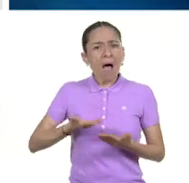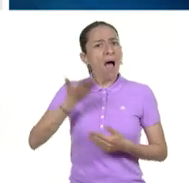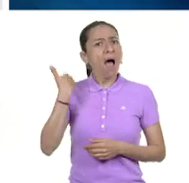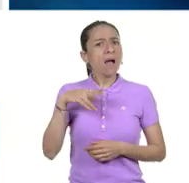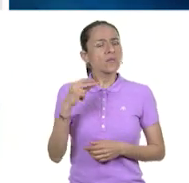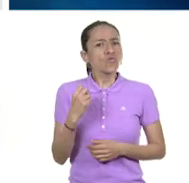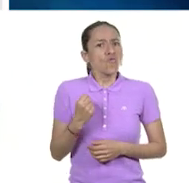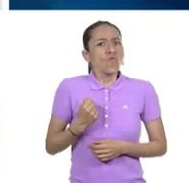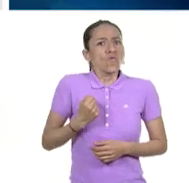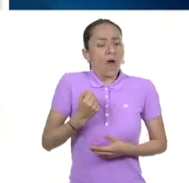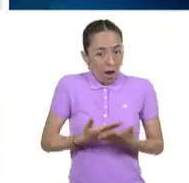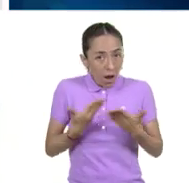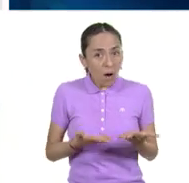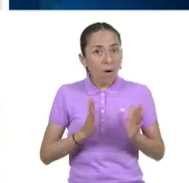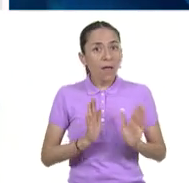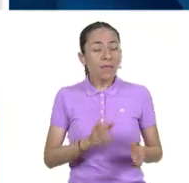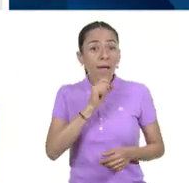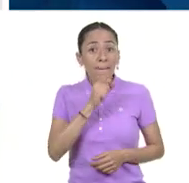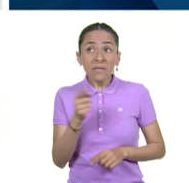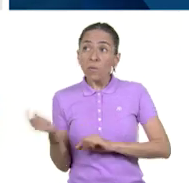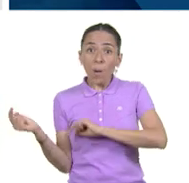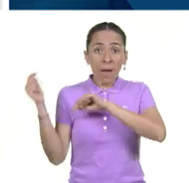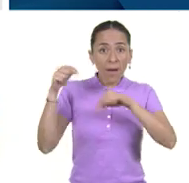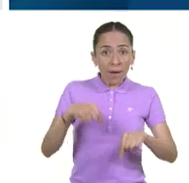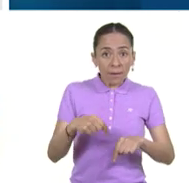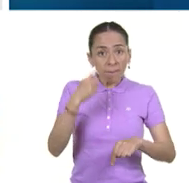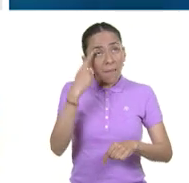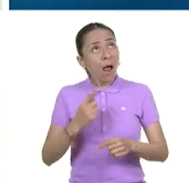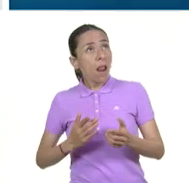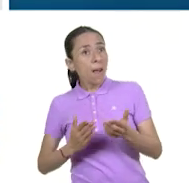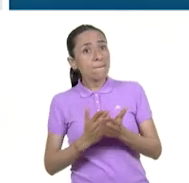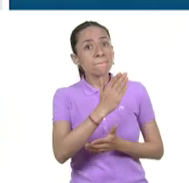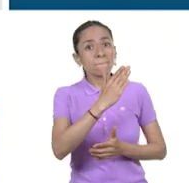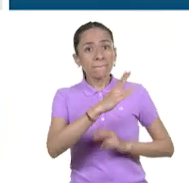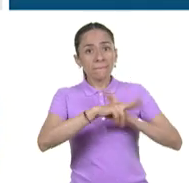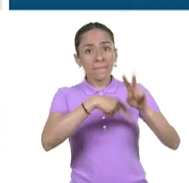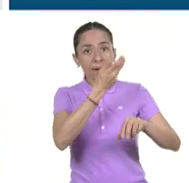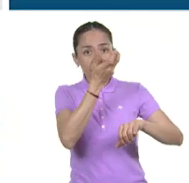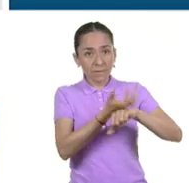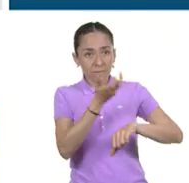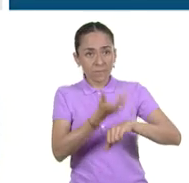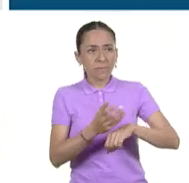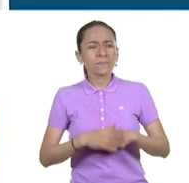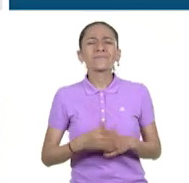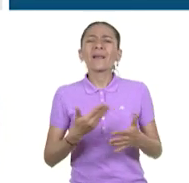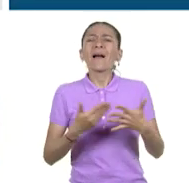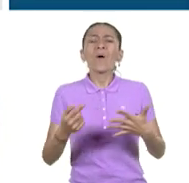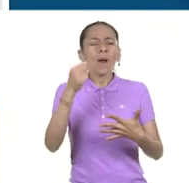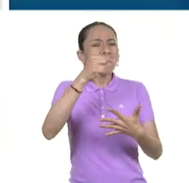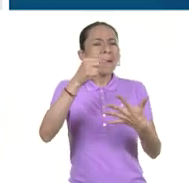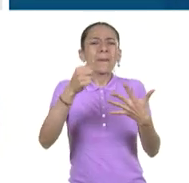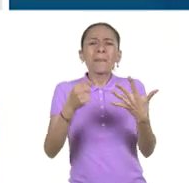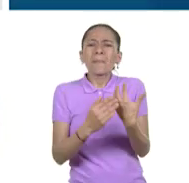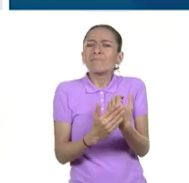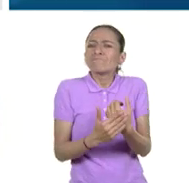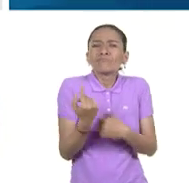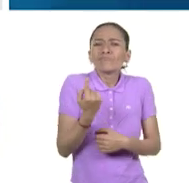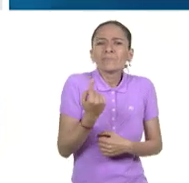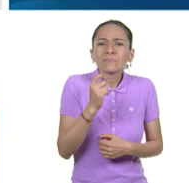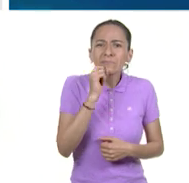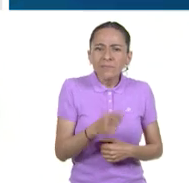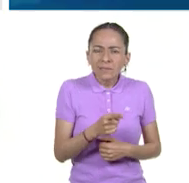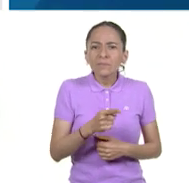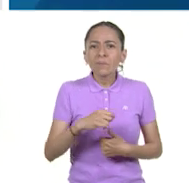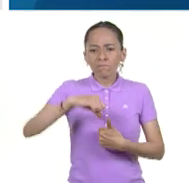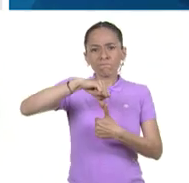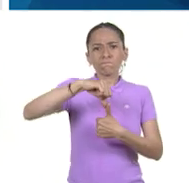fuerte, ni un país de tránsito tan fuerte de migrantes hacia Estados Unidos. ¿Cuáles son las causas del éxodo